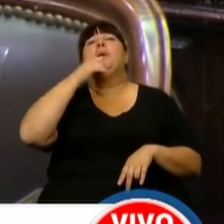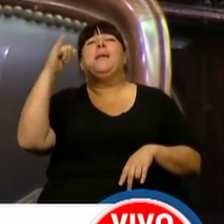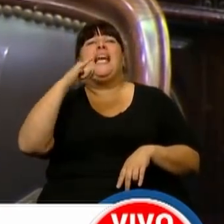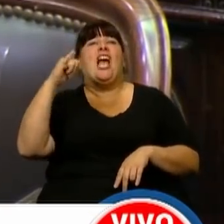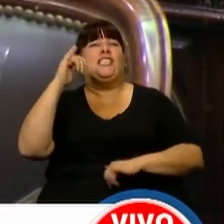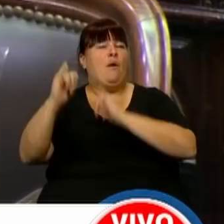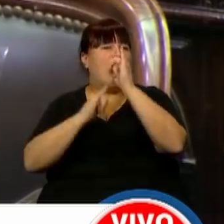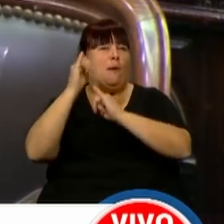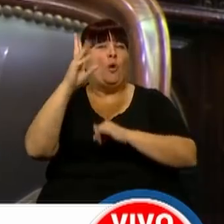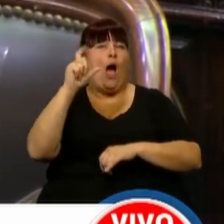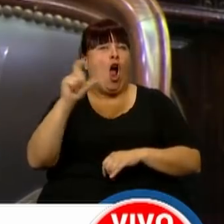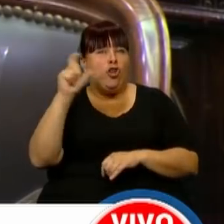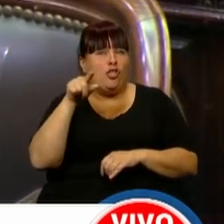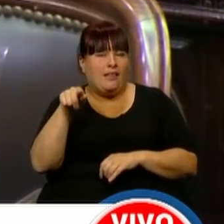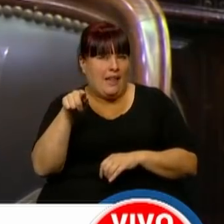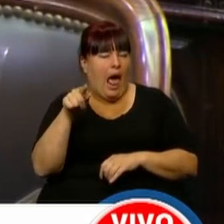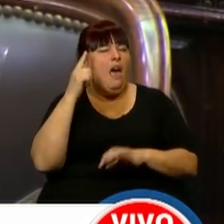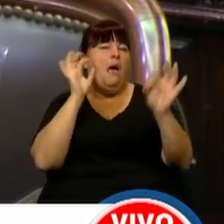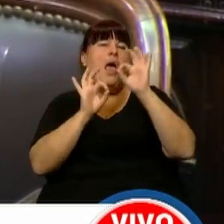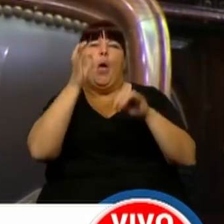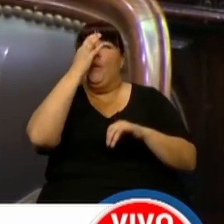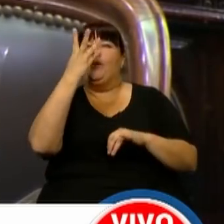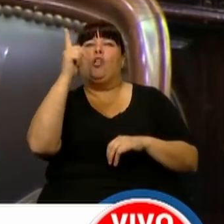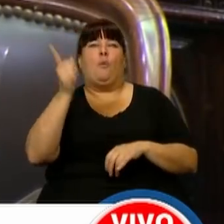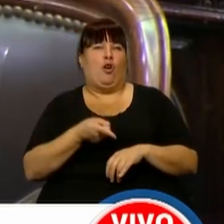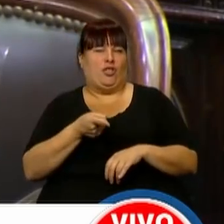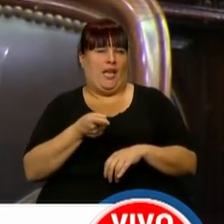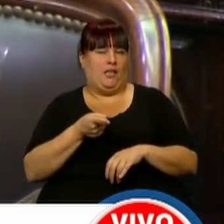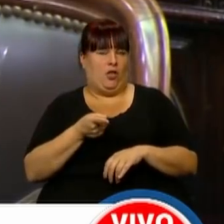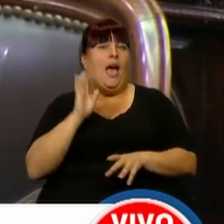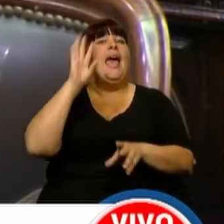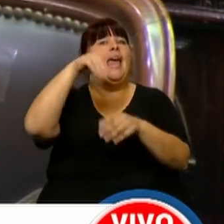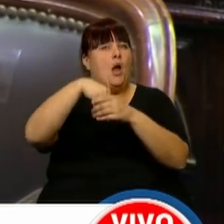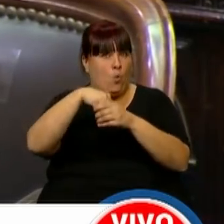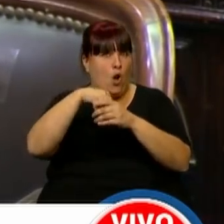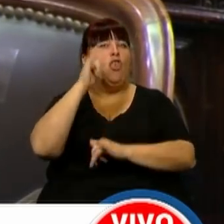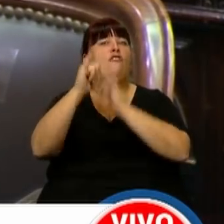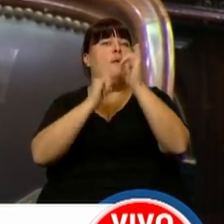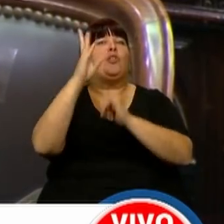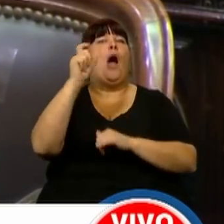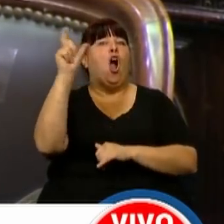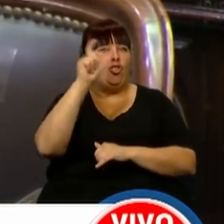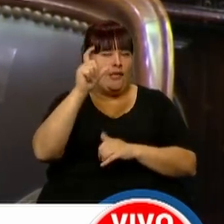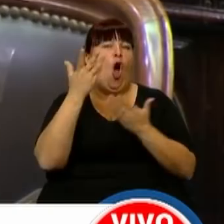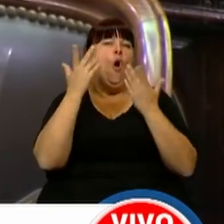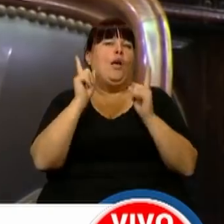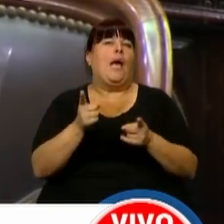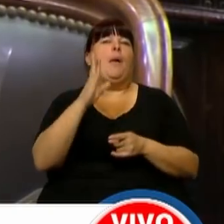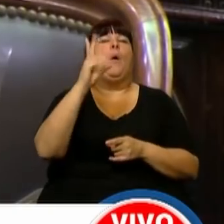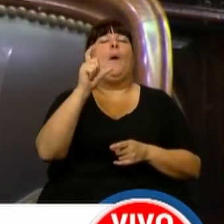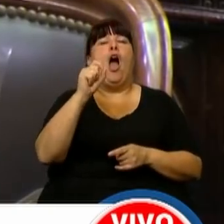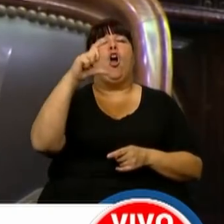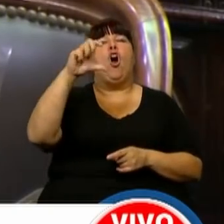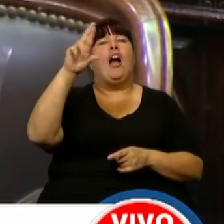los informantes del Banco Central estimó 24%. Y está incluido dentro de los informantes del Banco Central, por supuesto, también el Banco